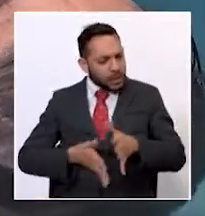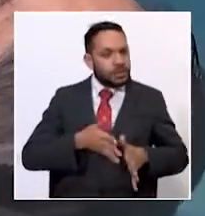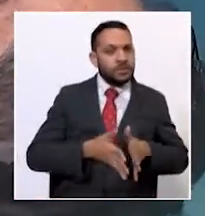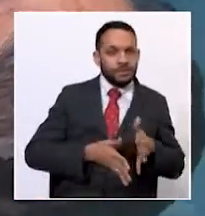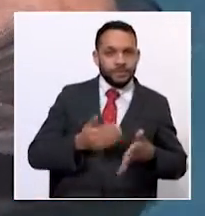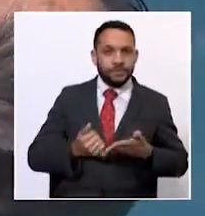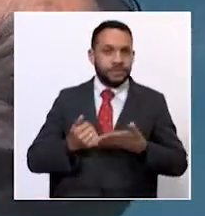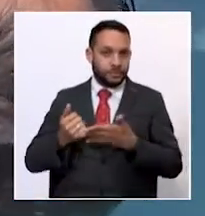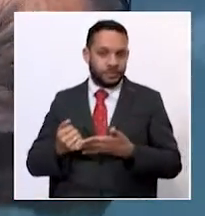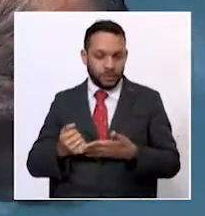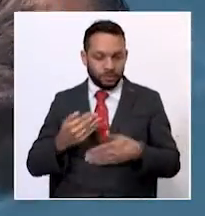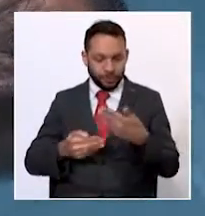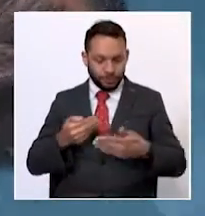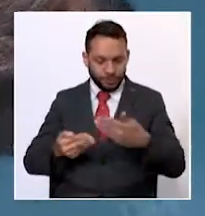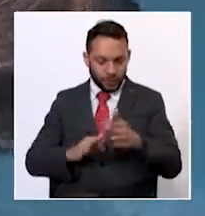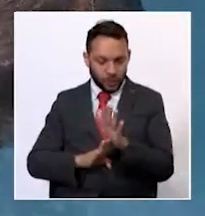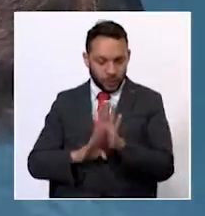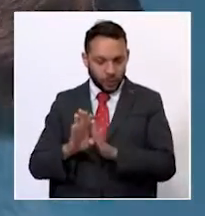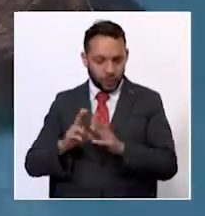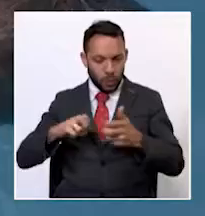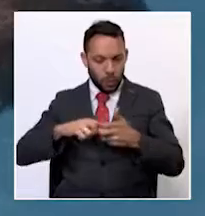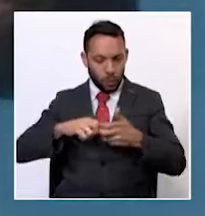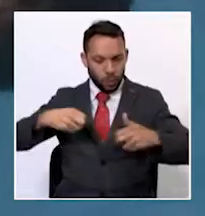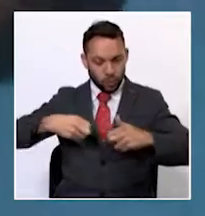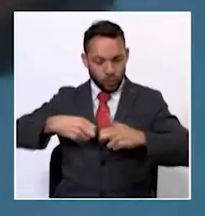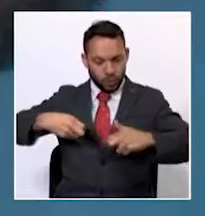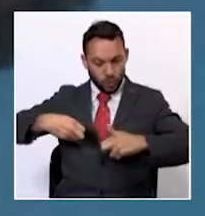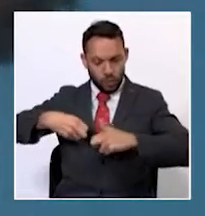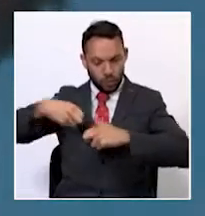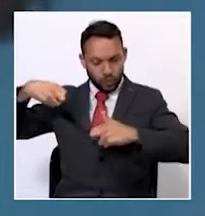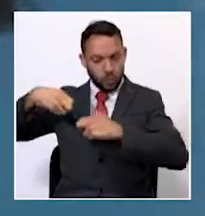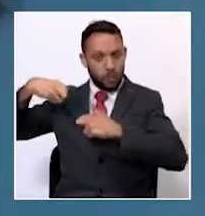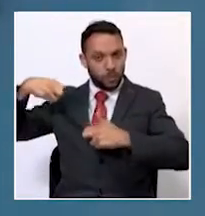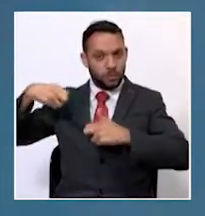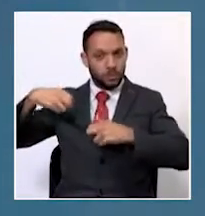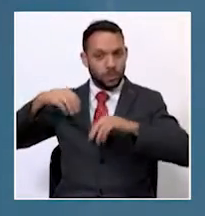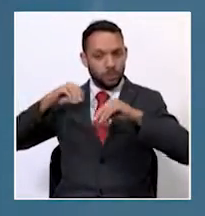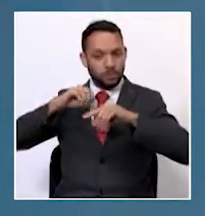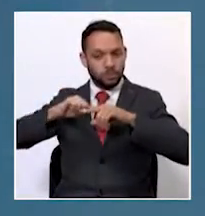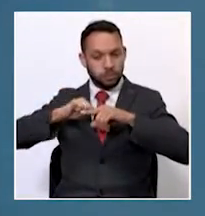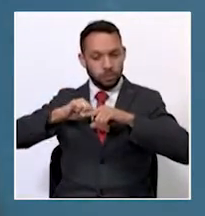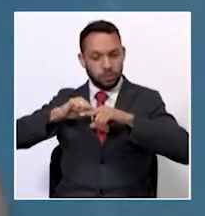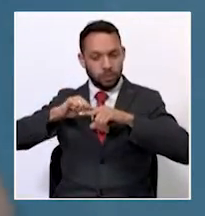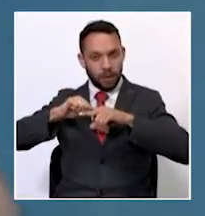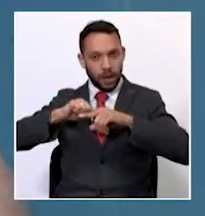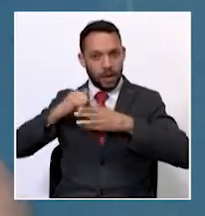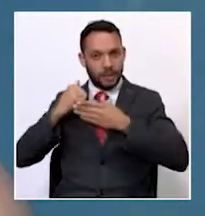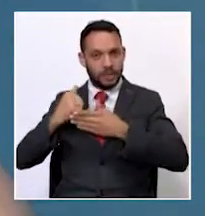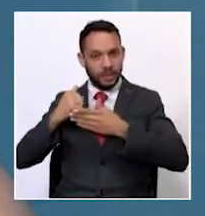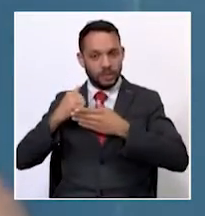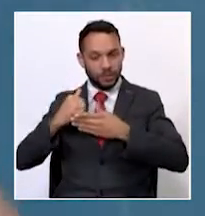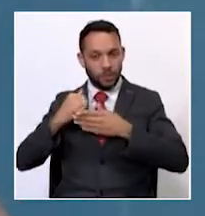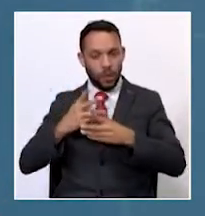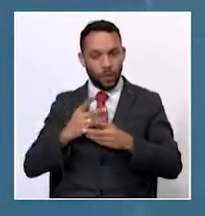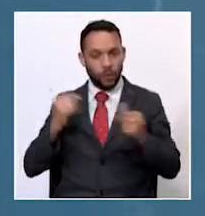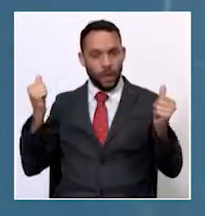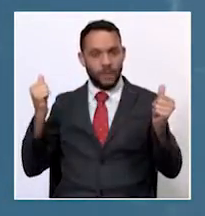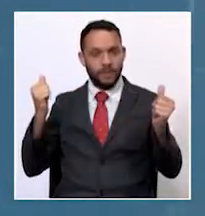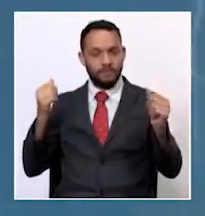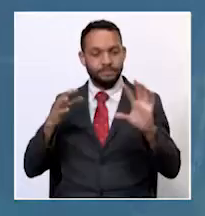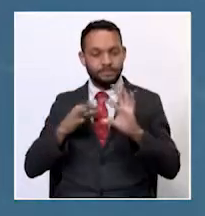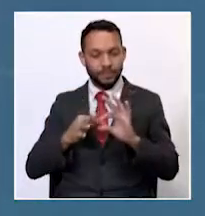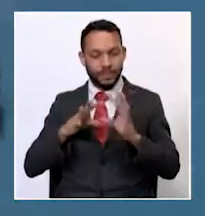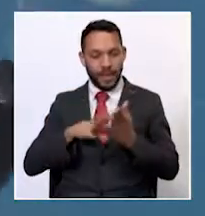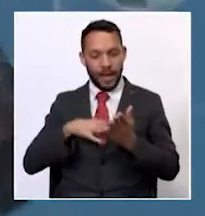de desarrollo de masa muscular o de recuperación de movimiento, son ejercicios pasivos. Lo que hace el terapeuta es aprender